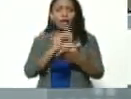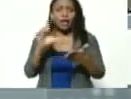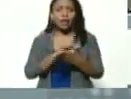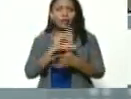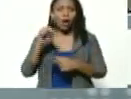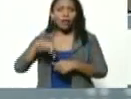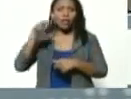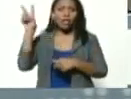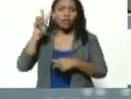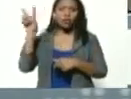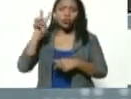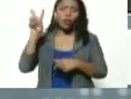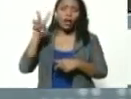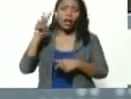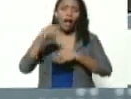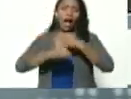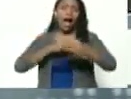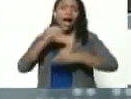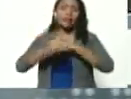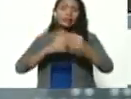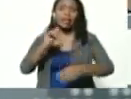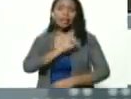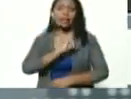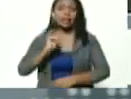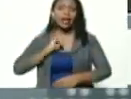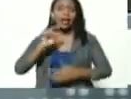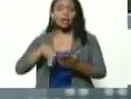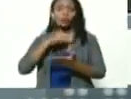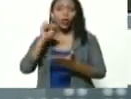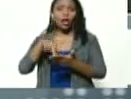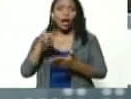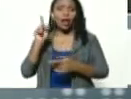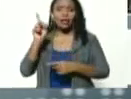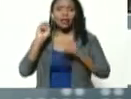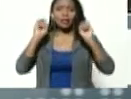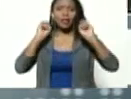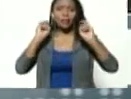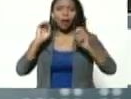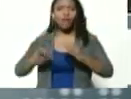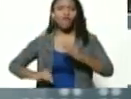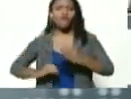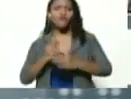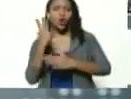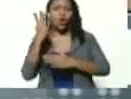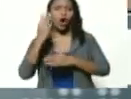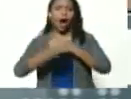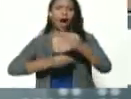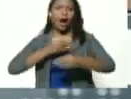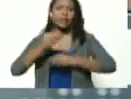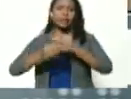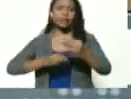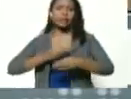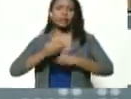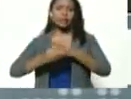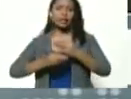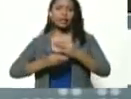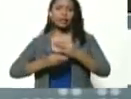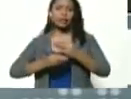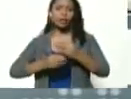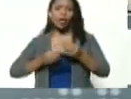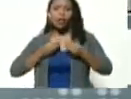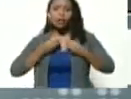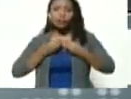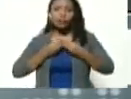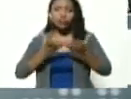que tributa a la identidad nacional, obras fundamentales que conviene digamos, difundir en